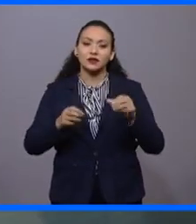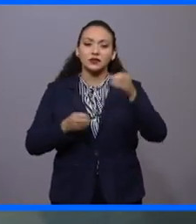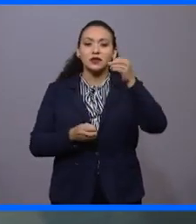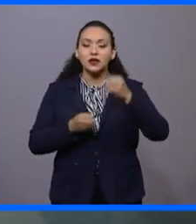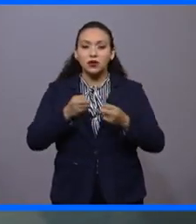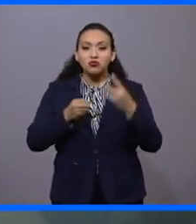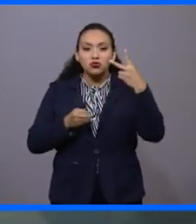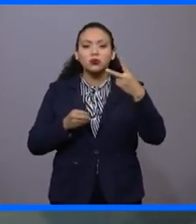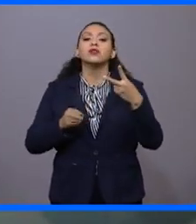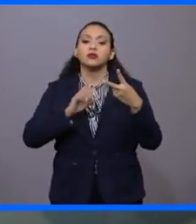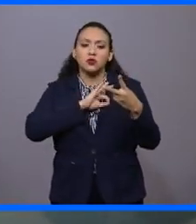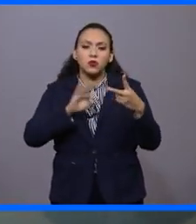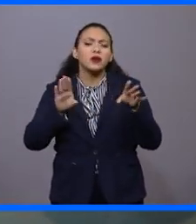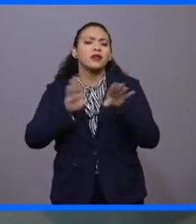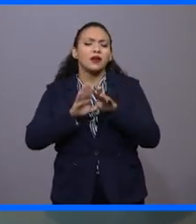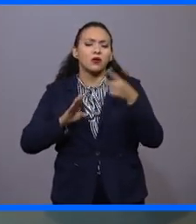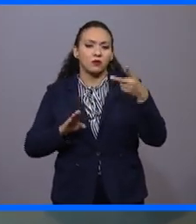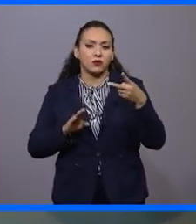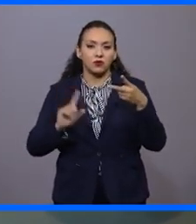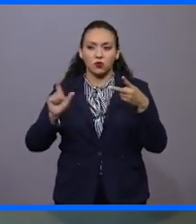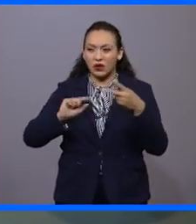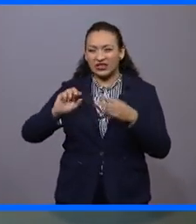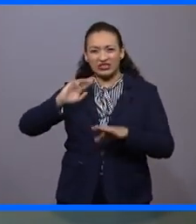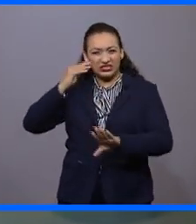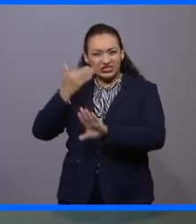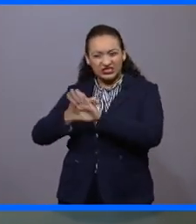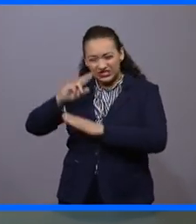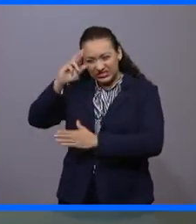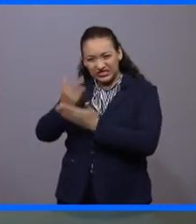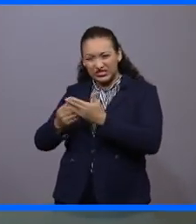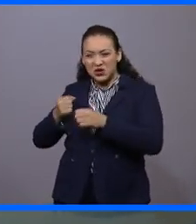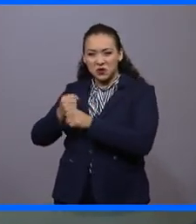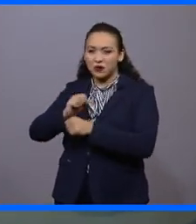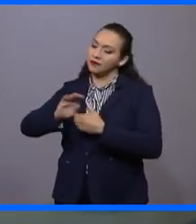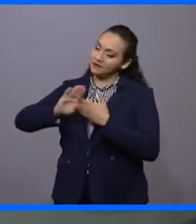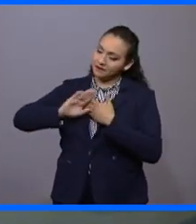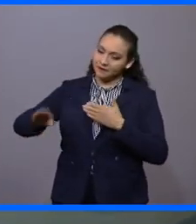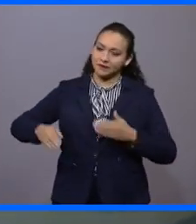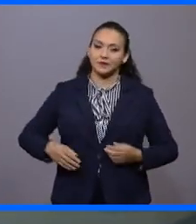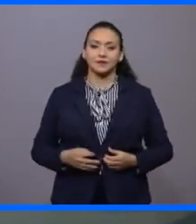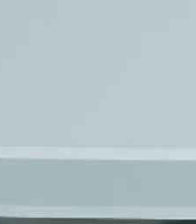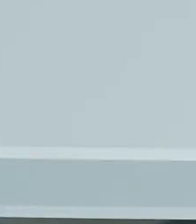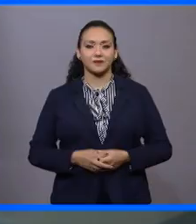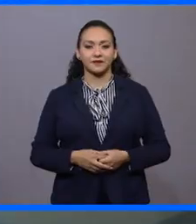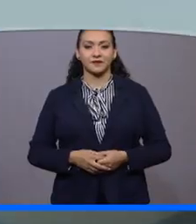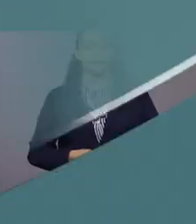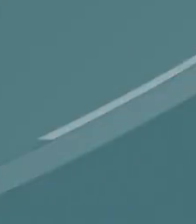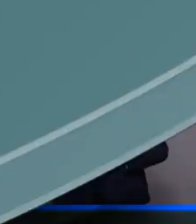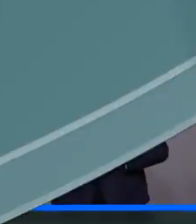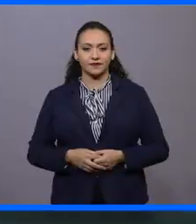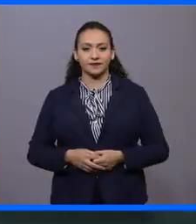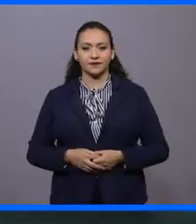solo son posibles cuando se erradica la violencia en todas sus formas.